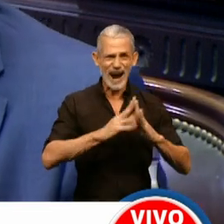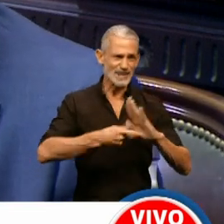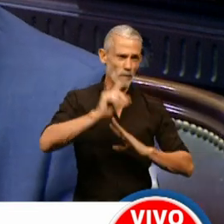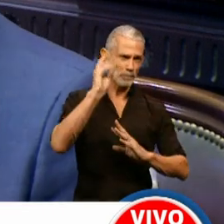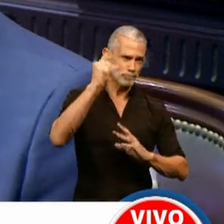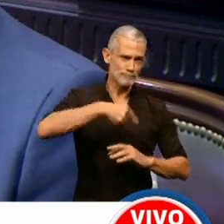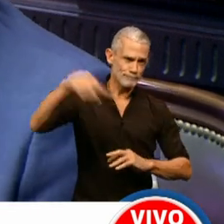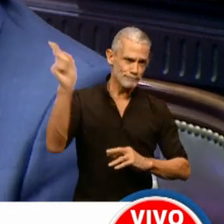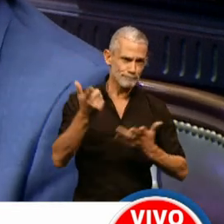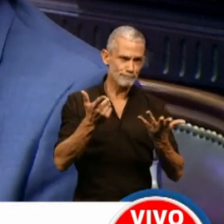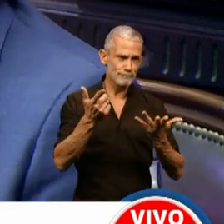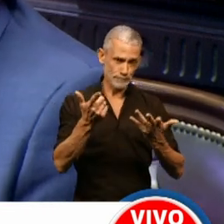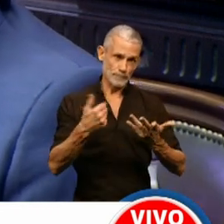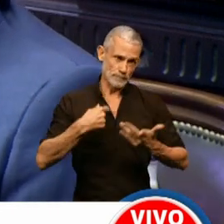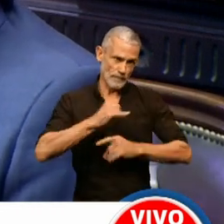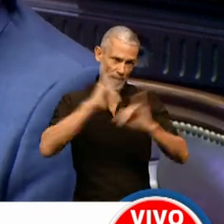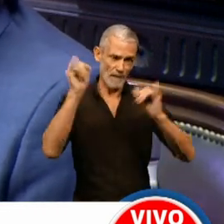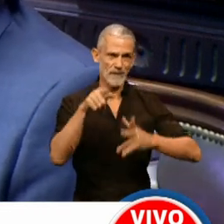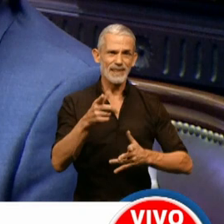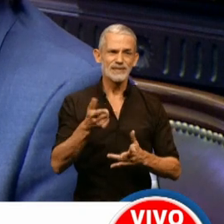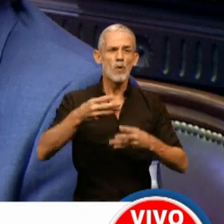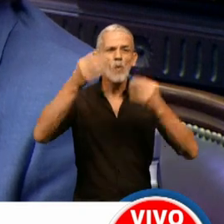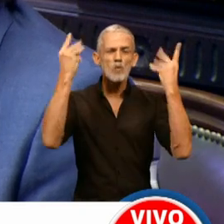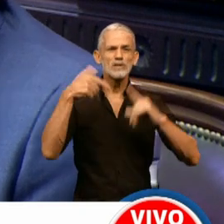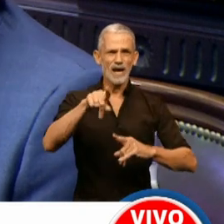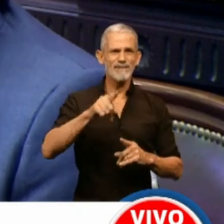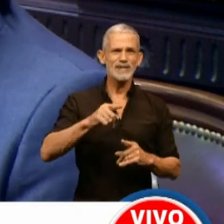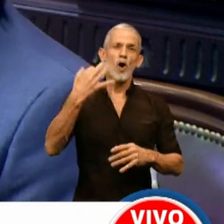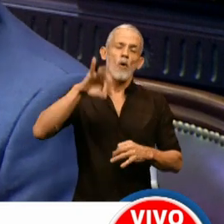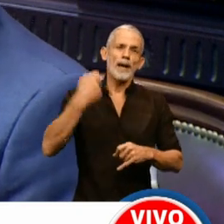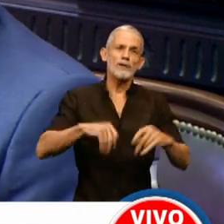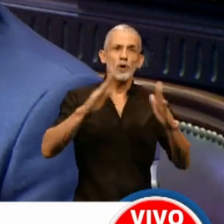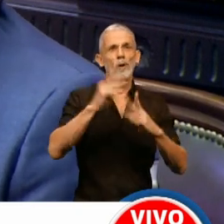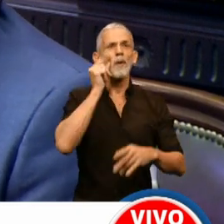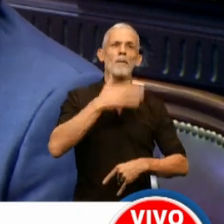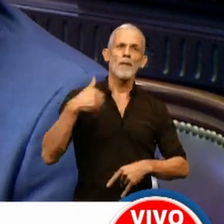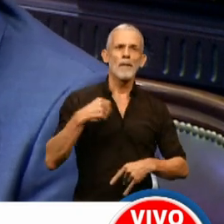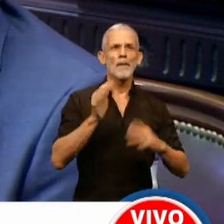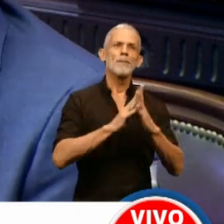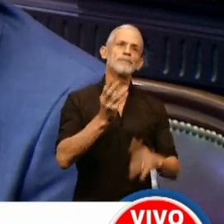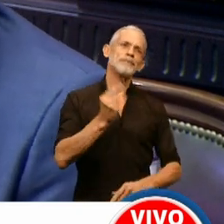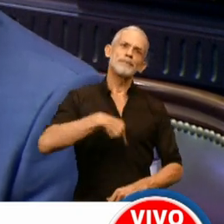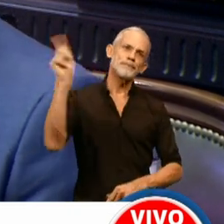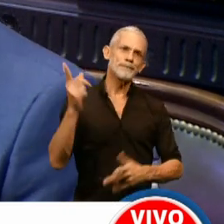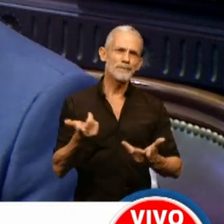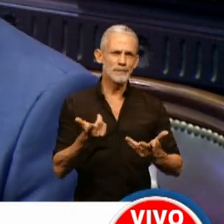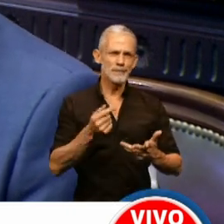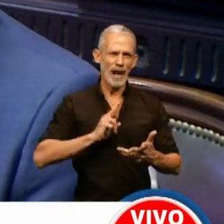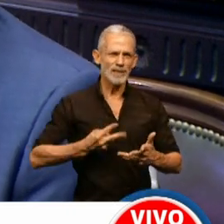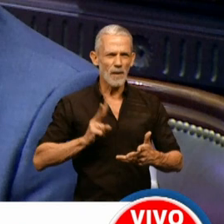porque esto también lo tenemos que decir se han visto obligado a abandonar sus hogares y la única opción